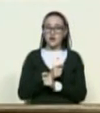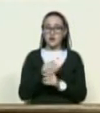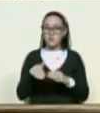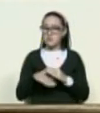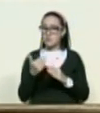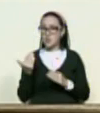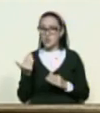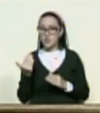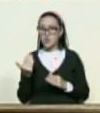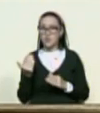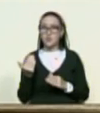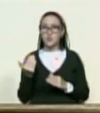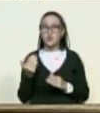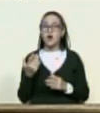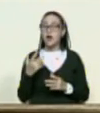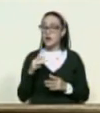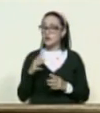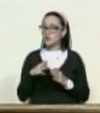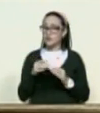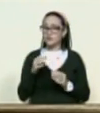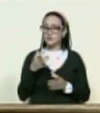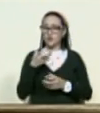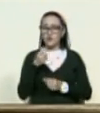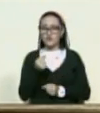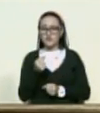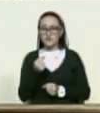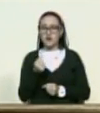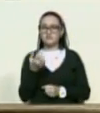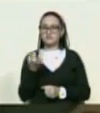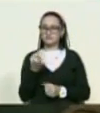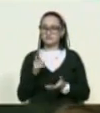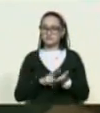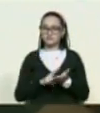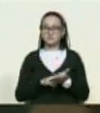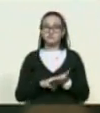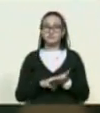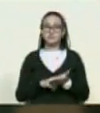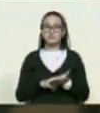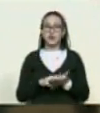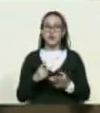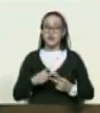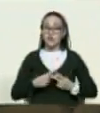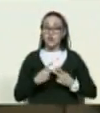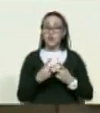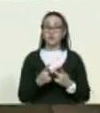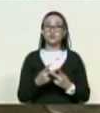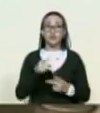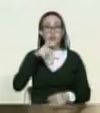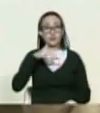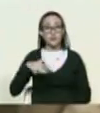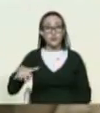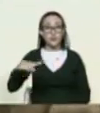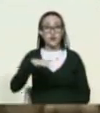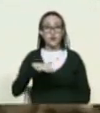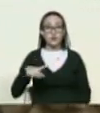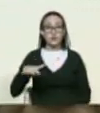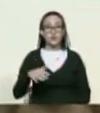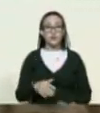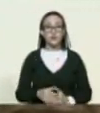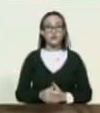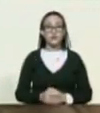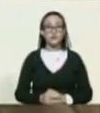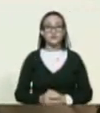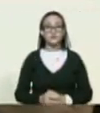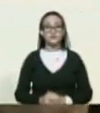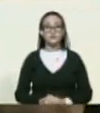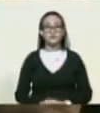las garantías de confiabilidad y transparencia para el fiel resguardo de la voluntad soberana del pueblo.